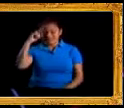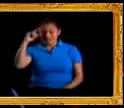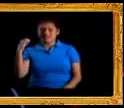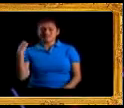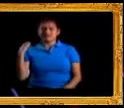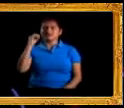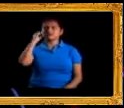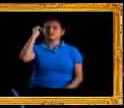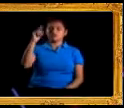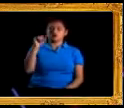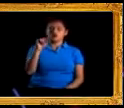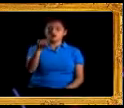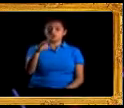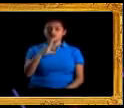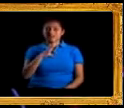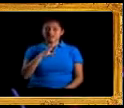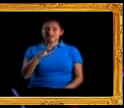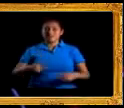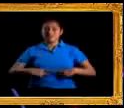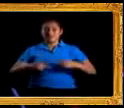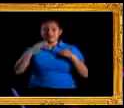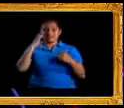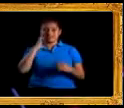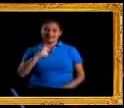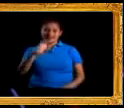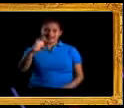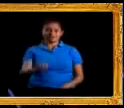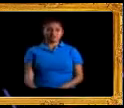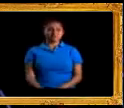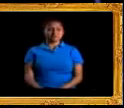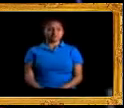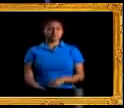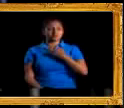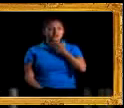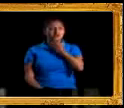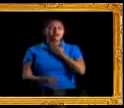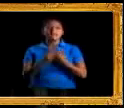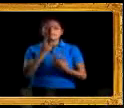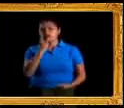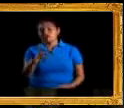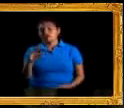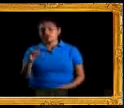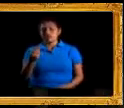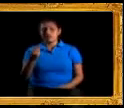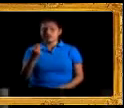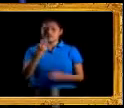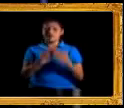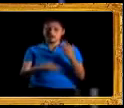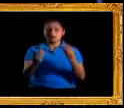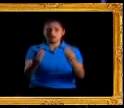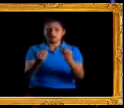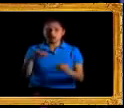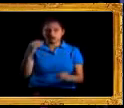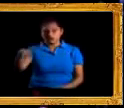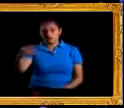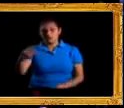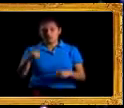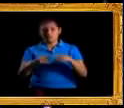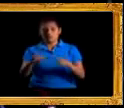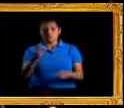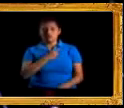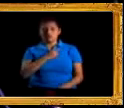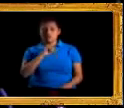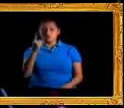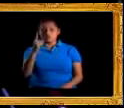vida eterna. Voy a avanzar, hermano, perdone que vaya a 100 por hora, pero tenemos solo una hora